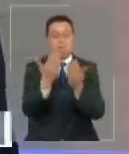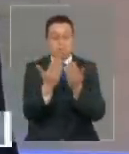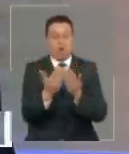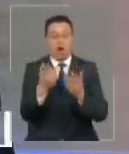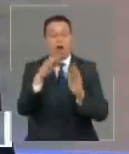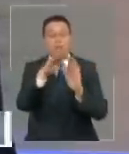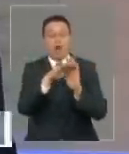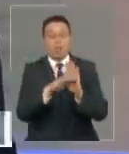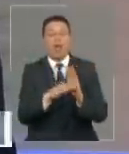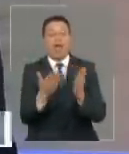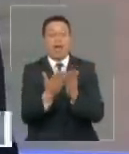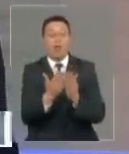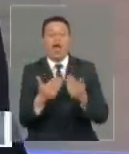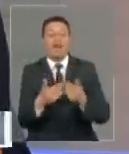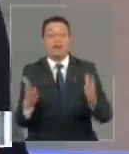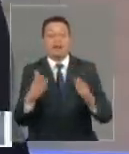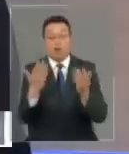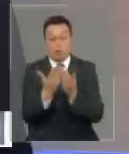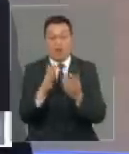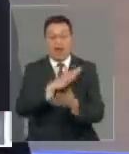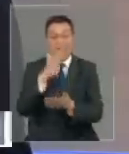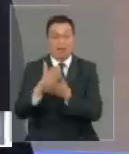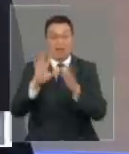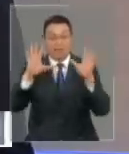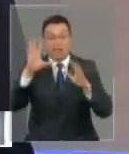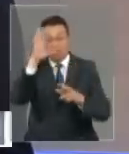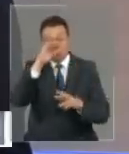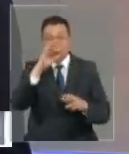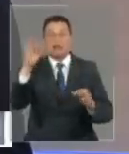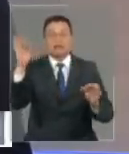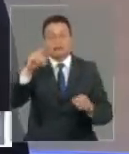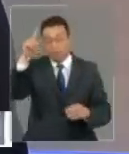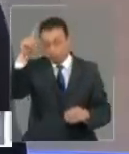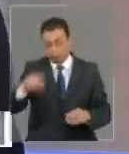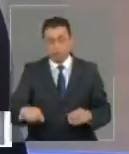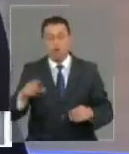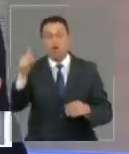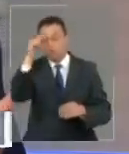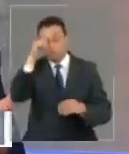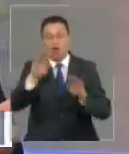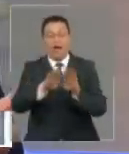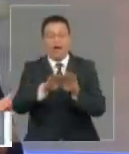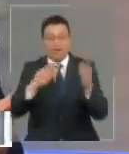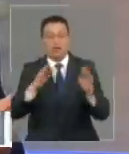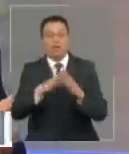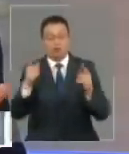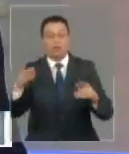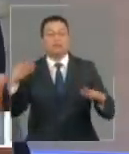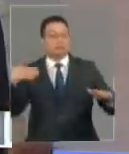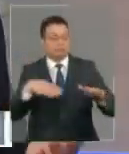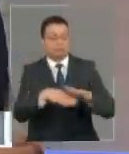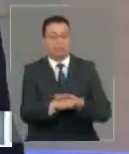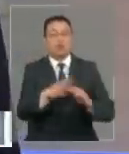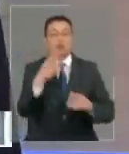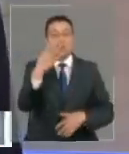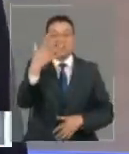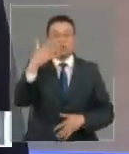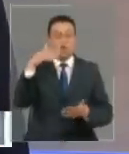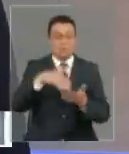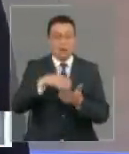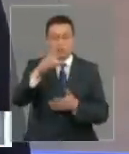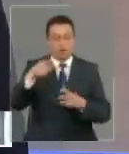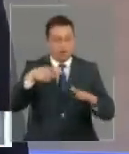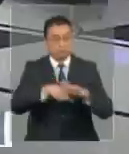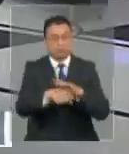Abierta, que deja abiertas los colegios hasta las 10 de la noche todos los días, y todo el sábado y todo el domingo, de tal manera que hoy día lo ocupan 45.000